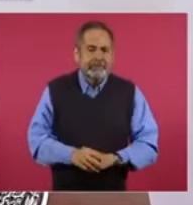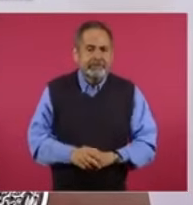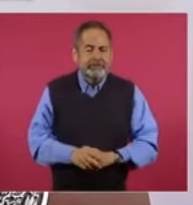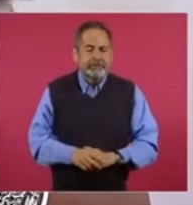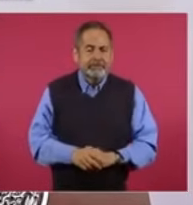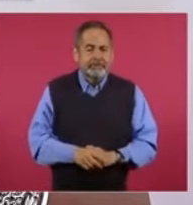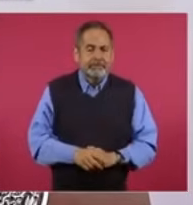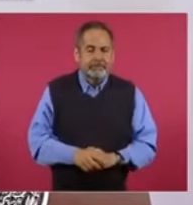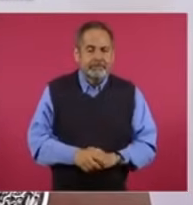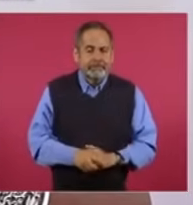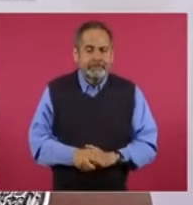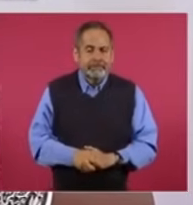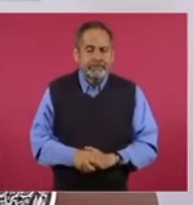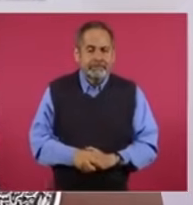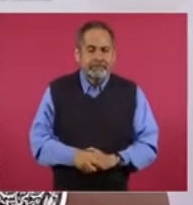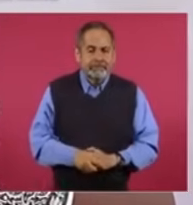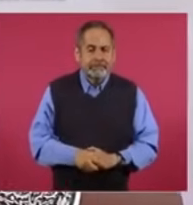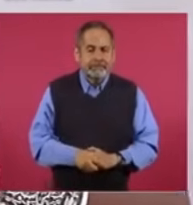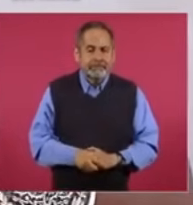Y